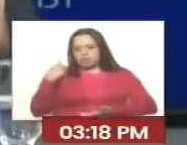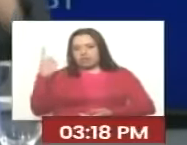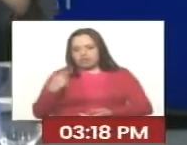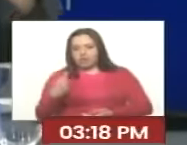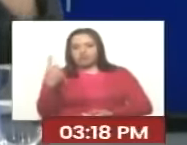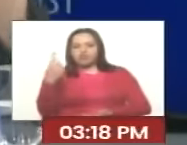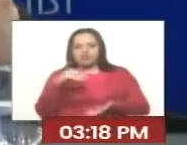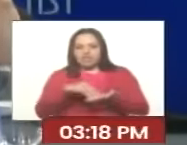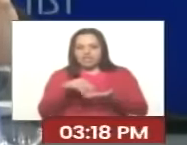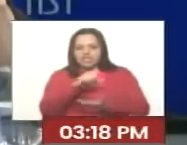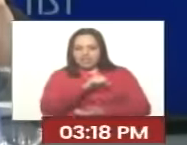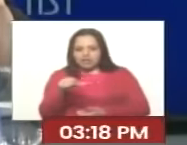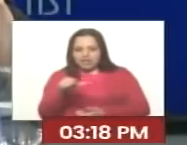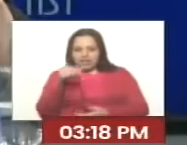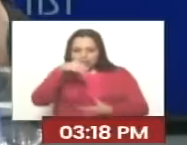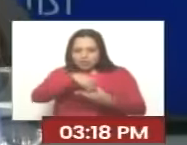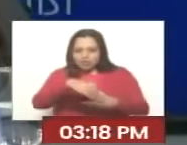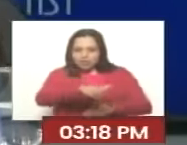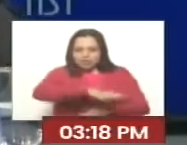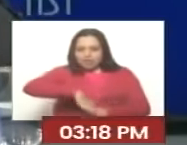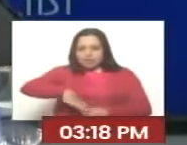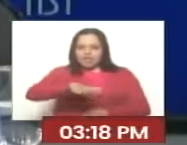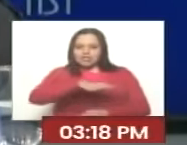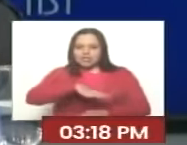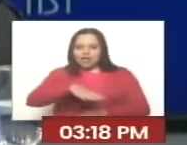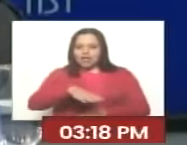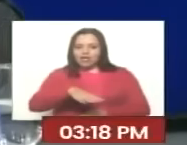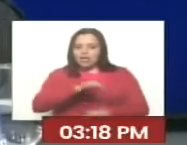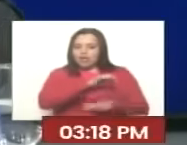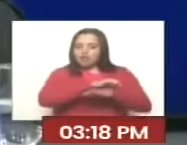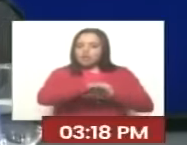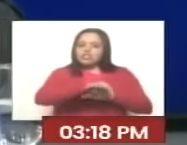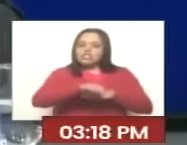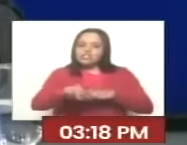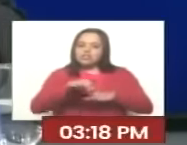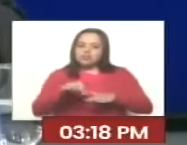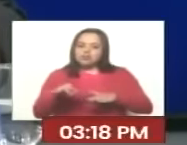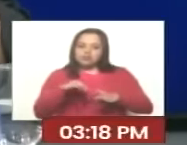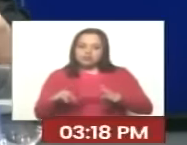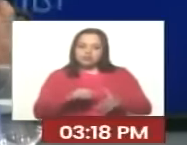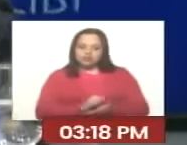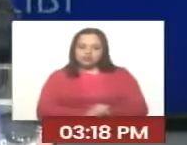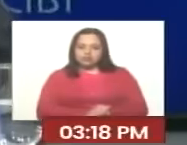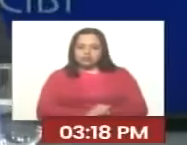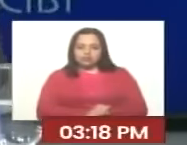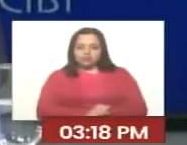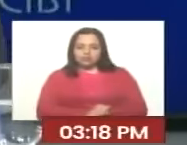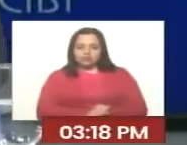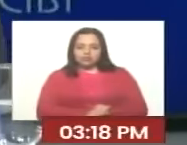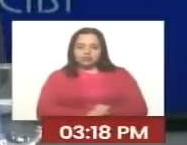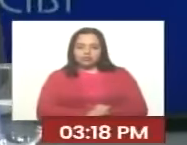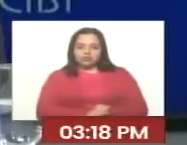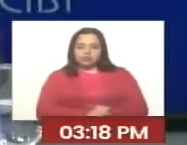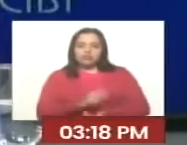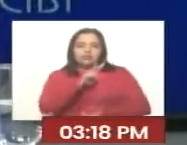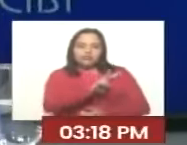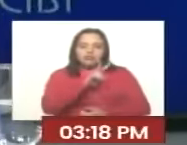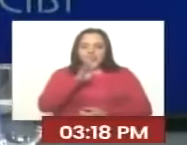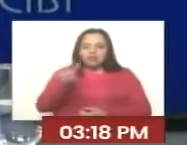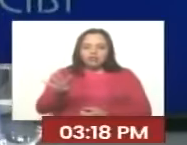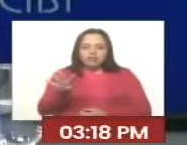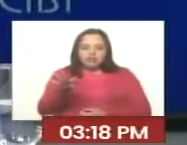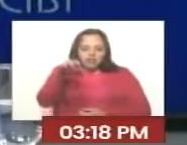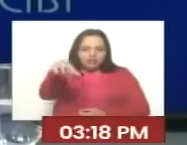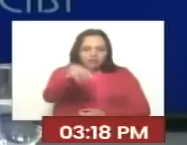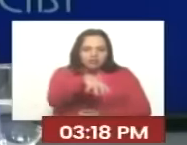la semana en una plaza de un municipio de los 24 estados, los 24